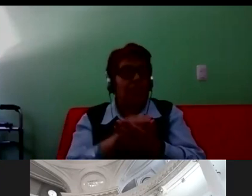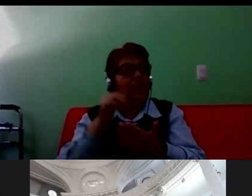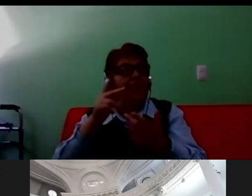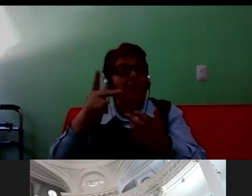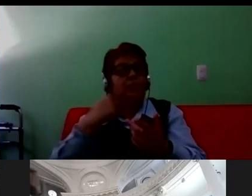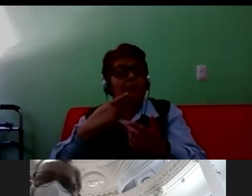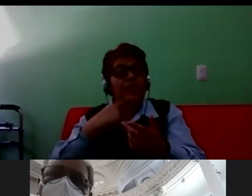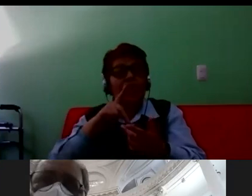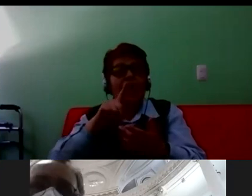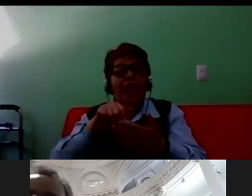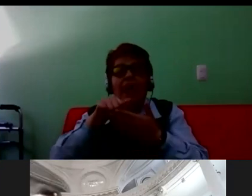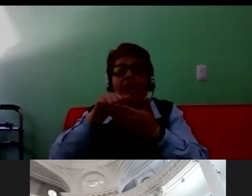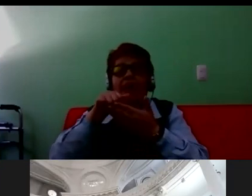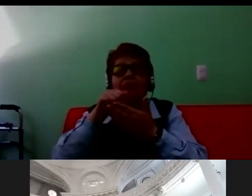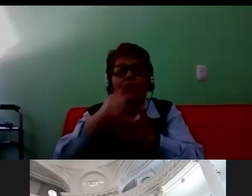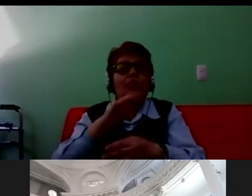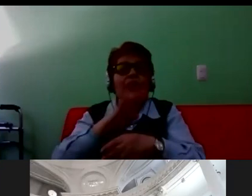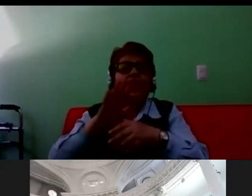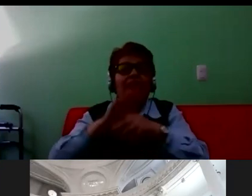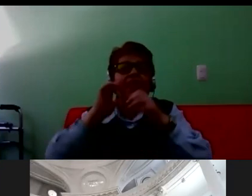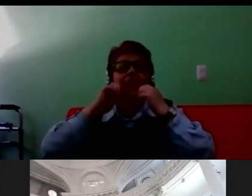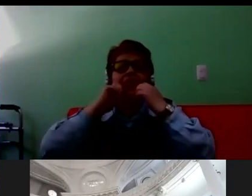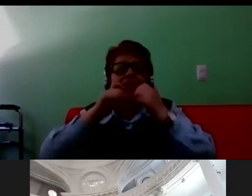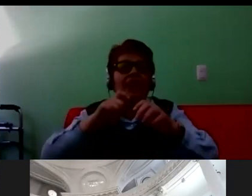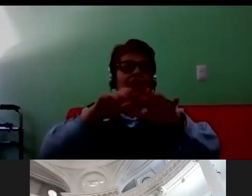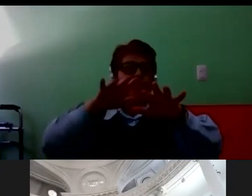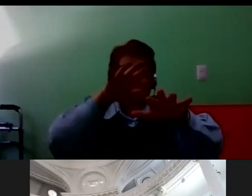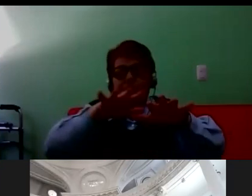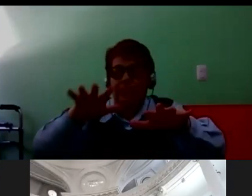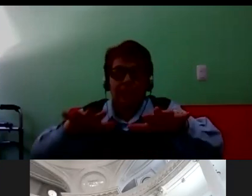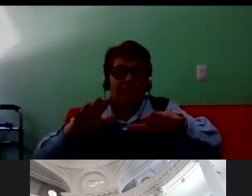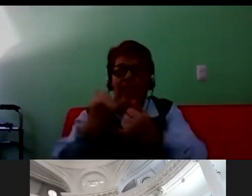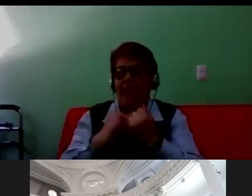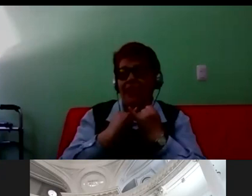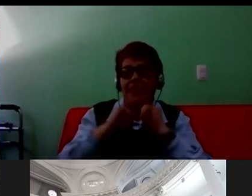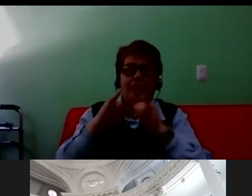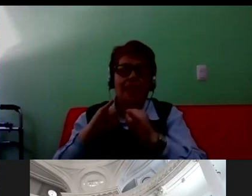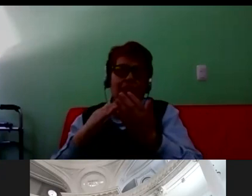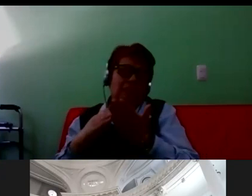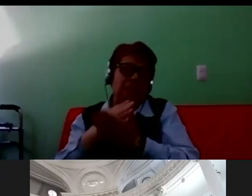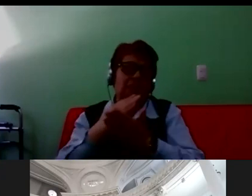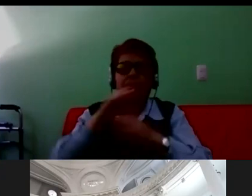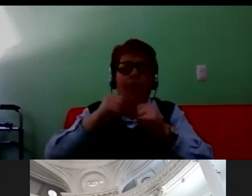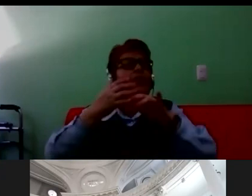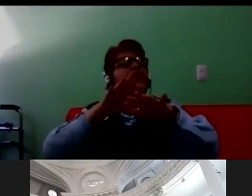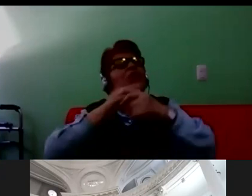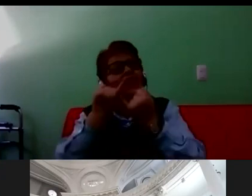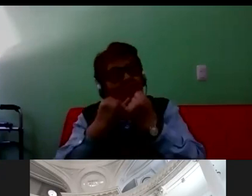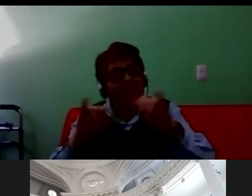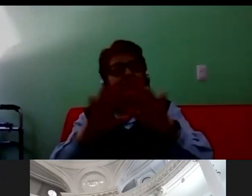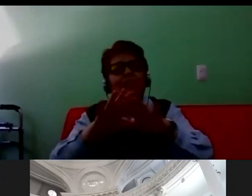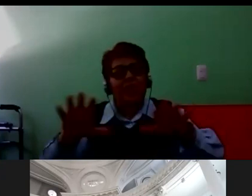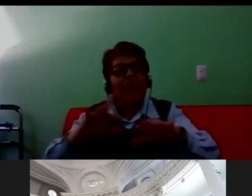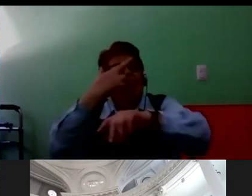ciudadanía ayudó a definir su rumbo para que siga siendo independiente. Me alegra que por fin exista una